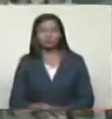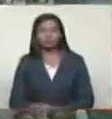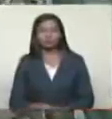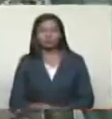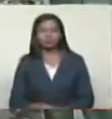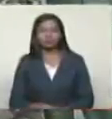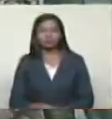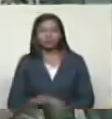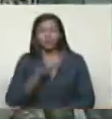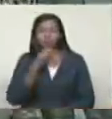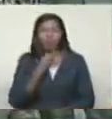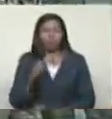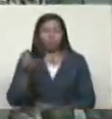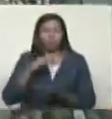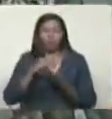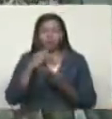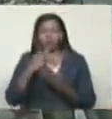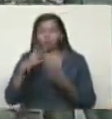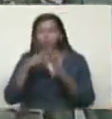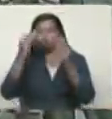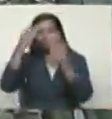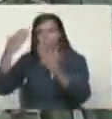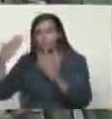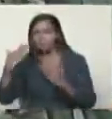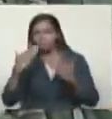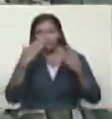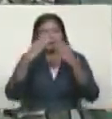Bueno, reiterarle a todos mi saludo.